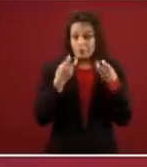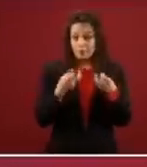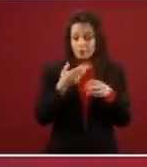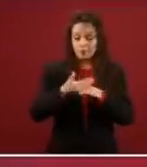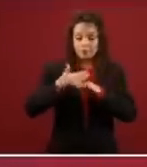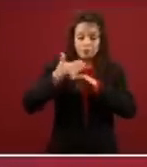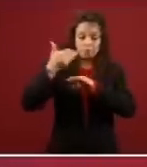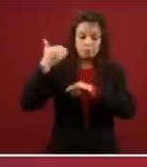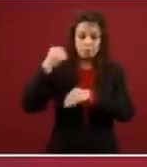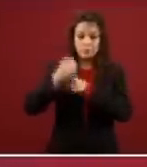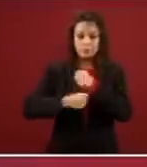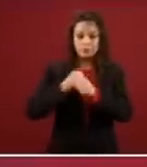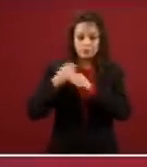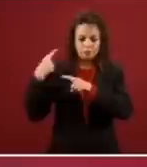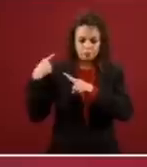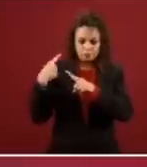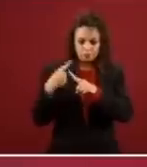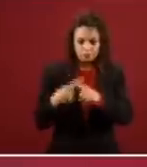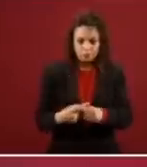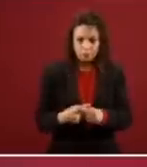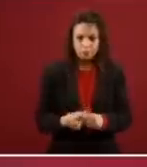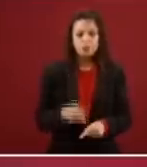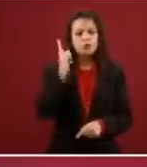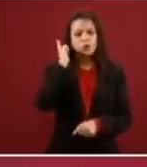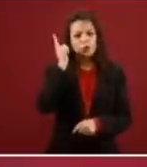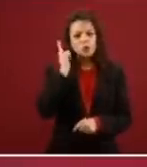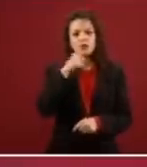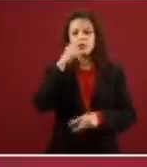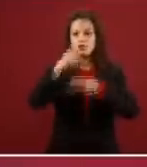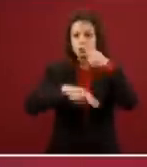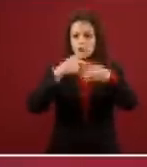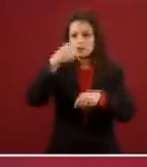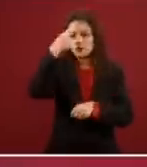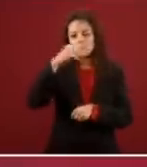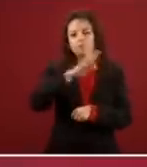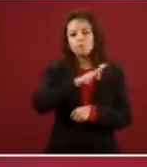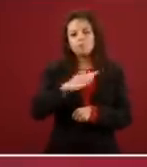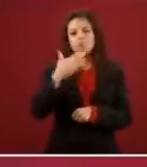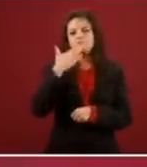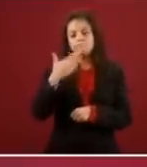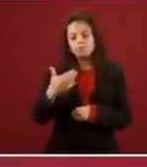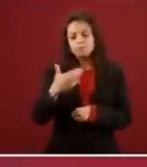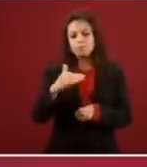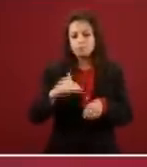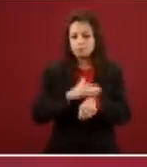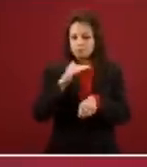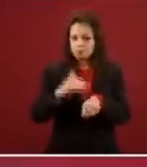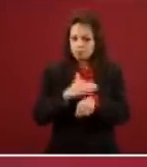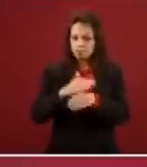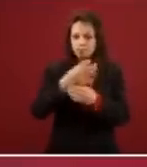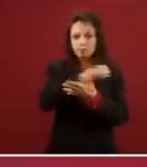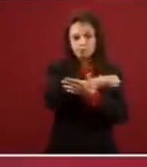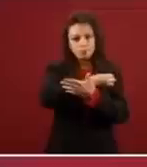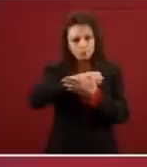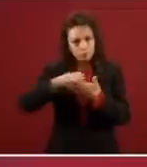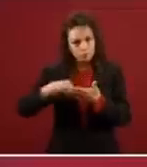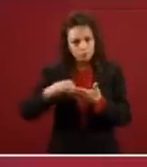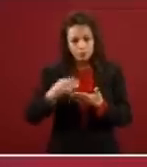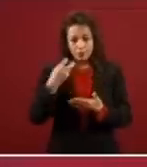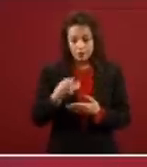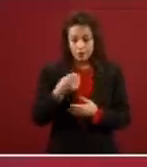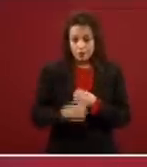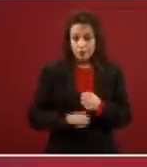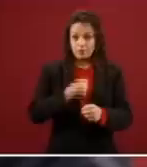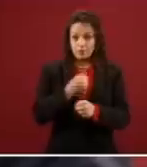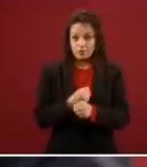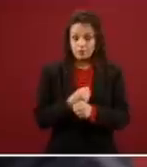años anteriores que se acerquen y se regularicen. Quien recibe este servicio a partir de este año corre el riesgo